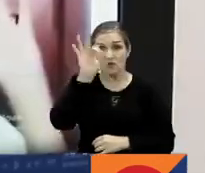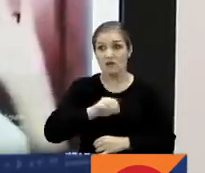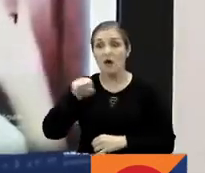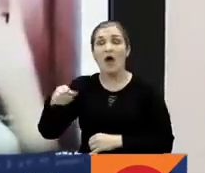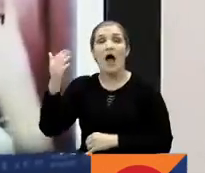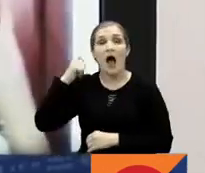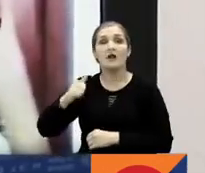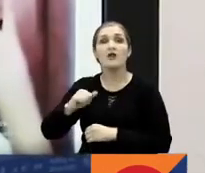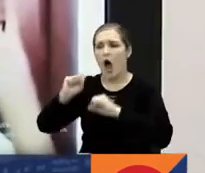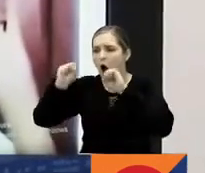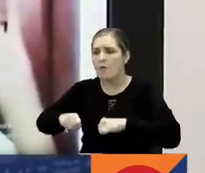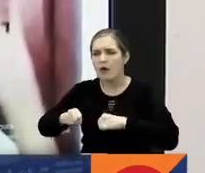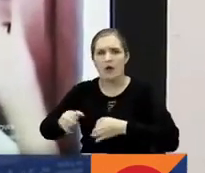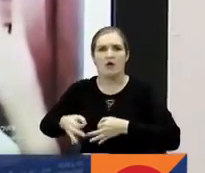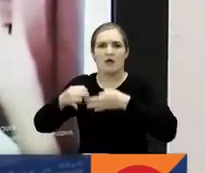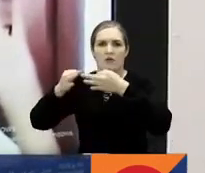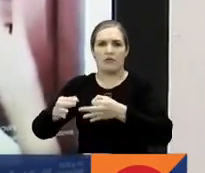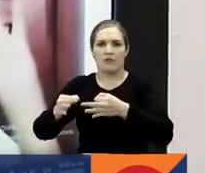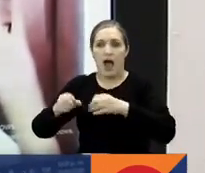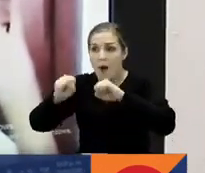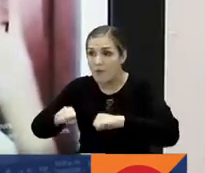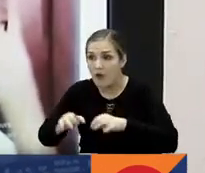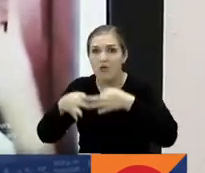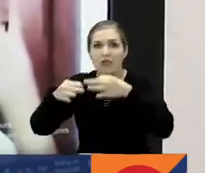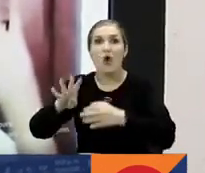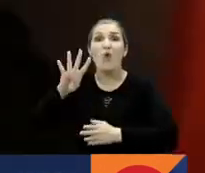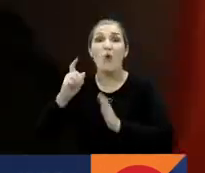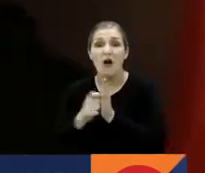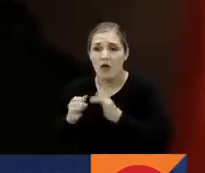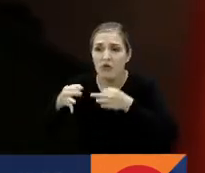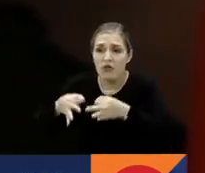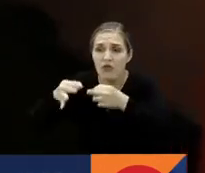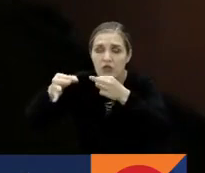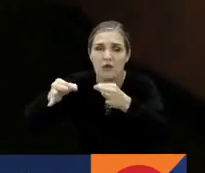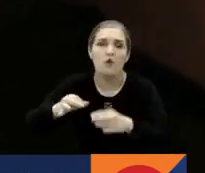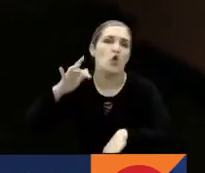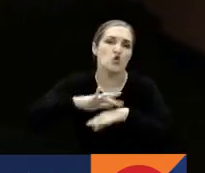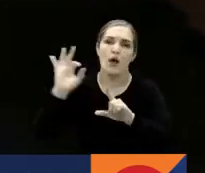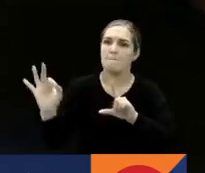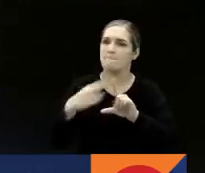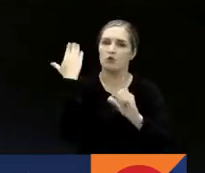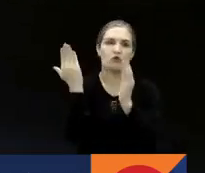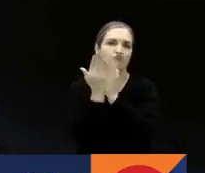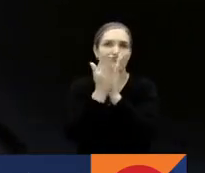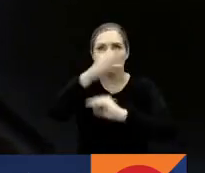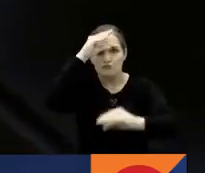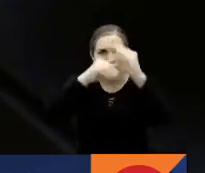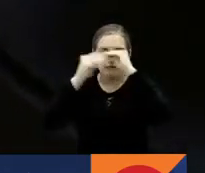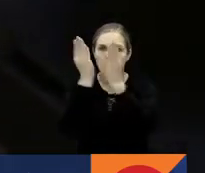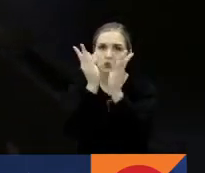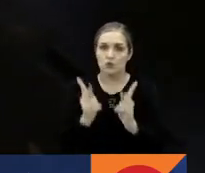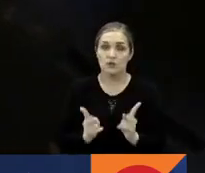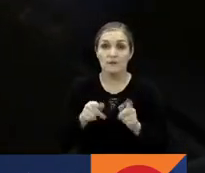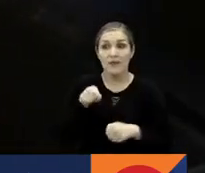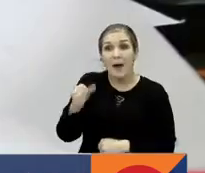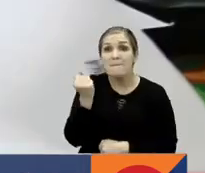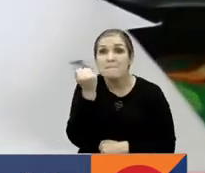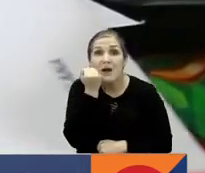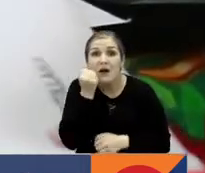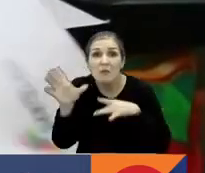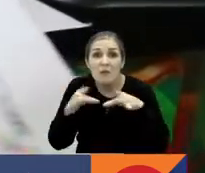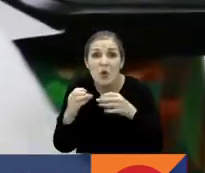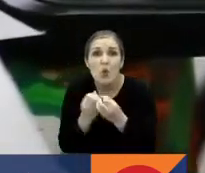petrolero, por lo que los estudiantes deberán continuar con sus actividades académicas de forma virtual. Hasta hoy, en Barrancabermeja, se han contagiado